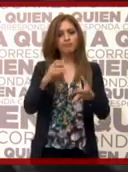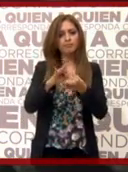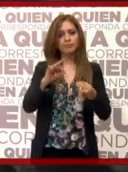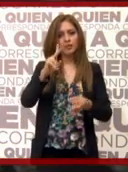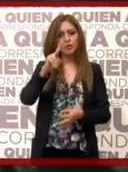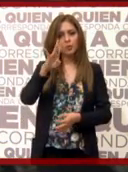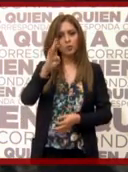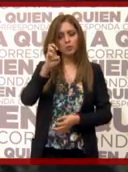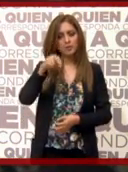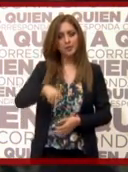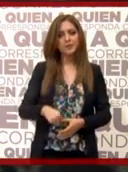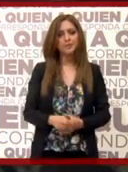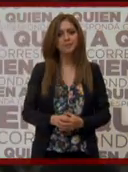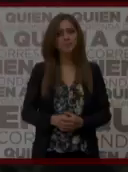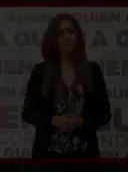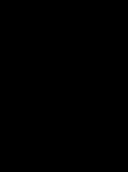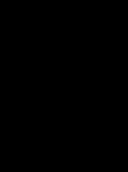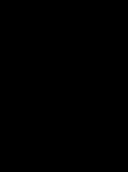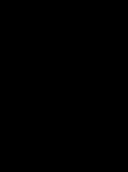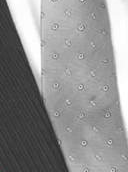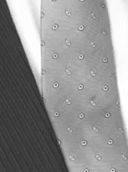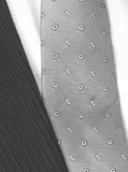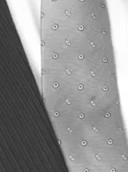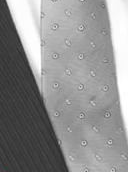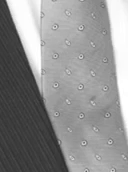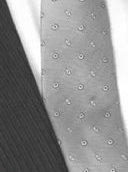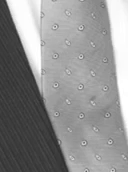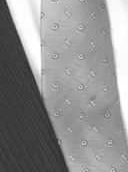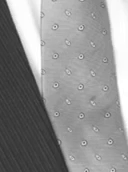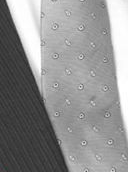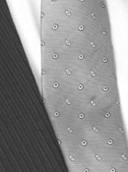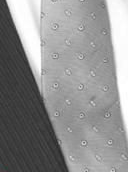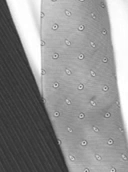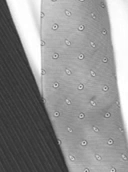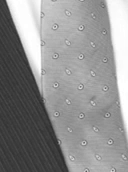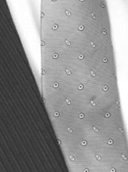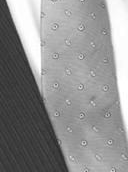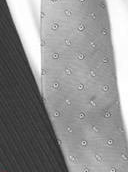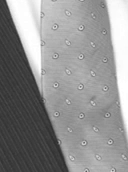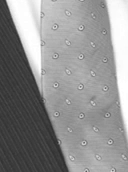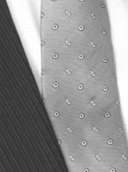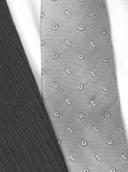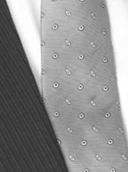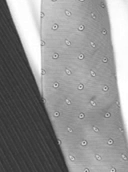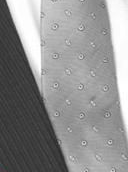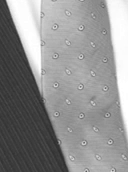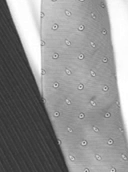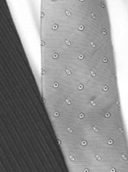Rubén Monroy.